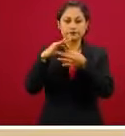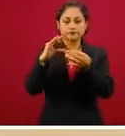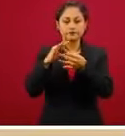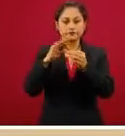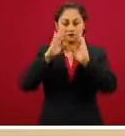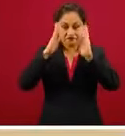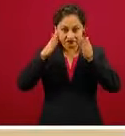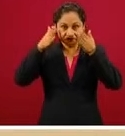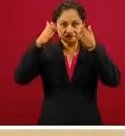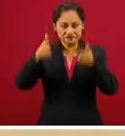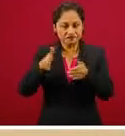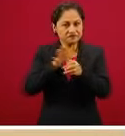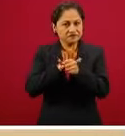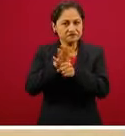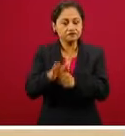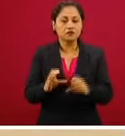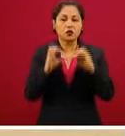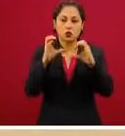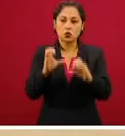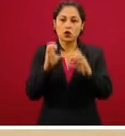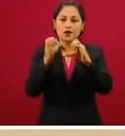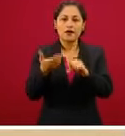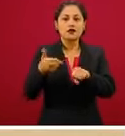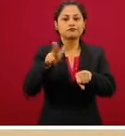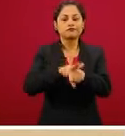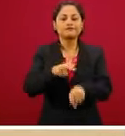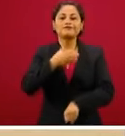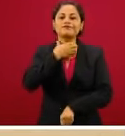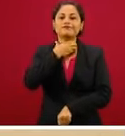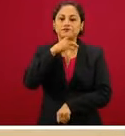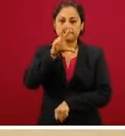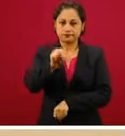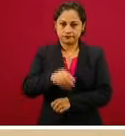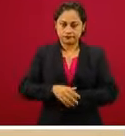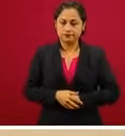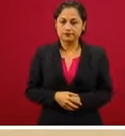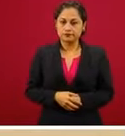del mundo es la sobreocupación de los hospitales.